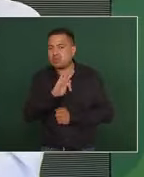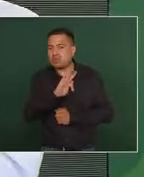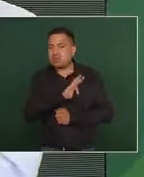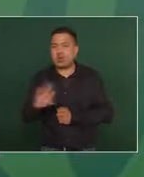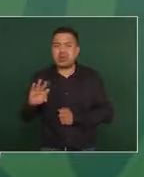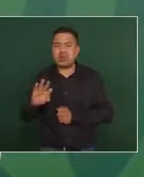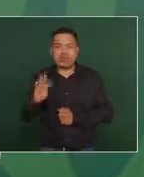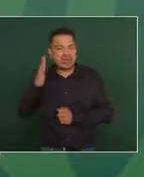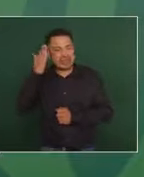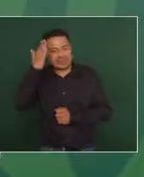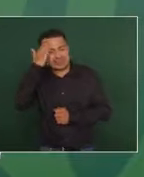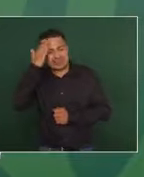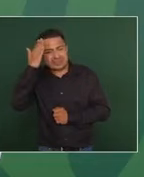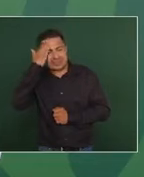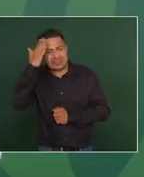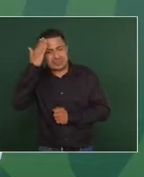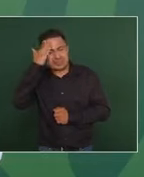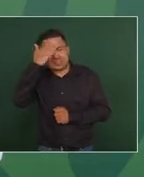a un dirigente,